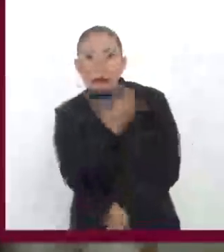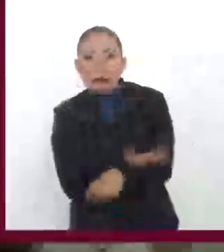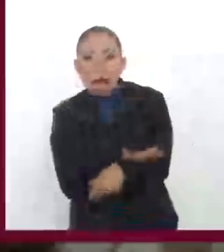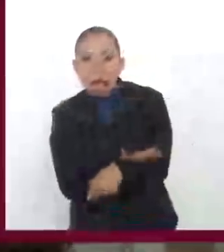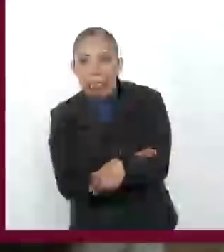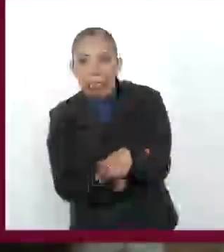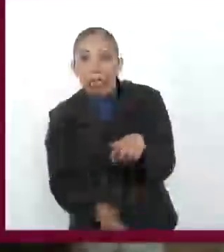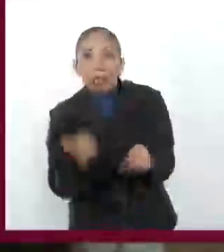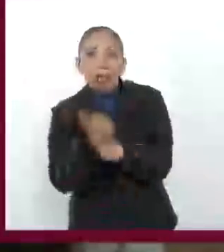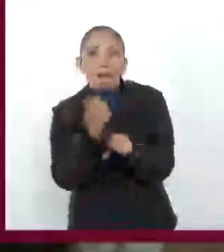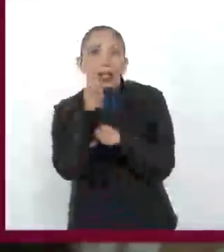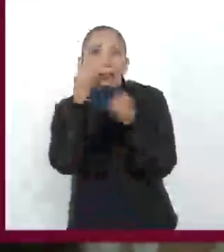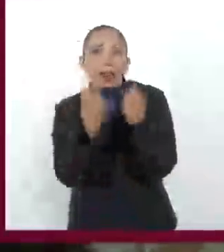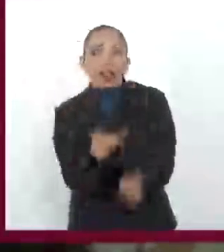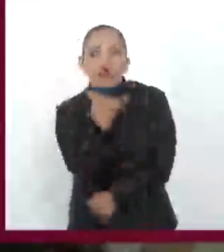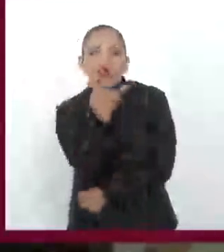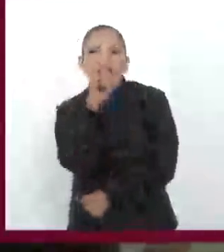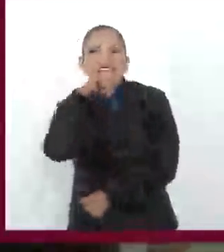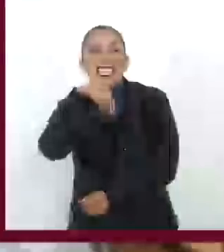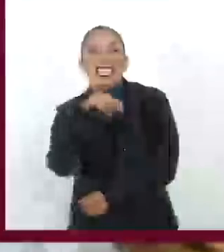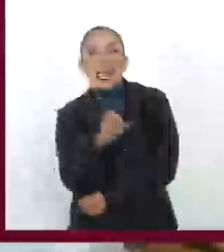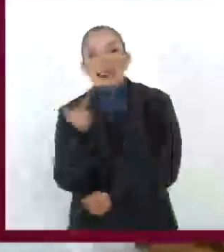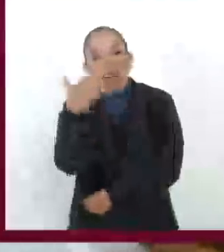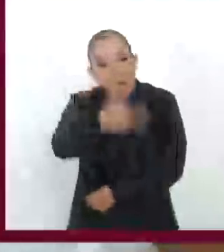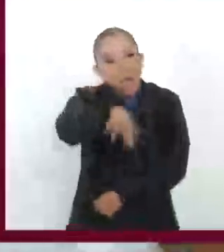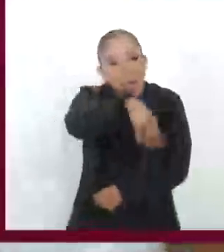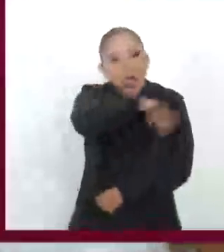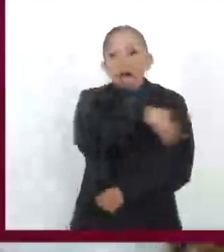Hola, perdón por la tardanza. Mi abuelita perdió su credencial para